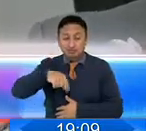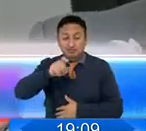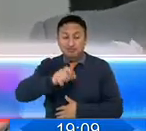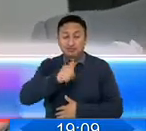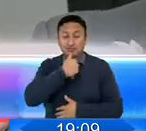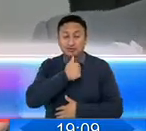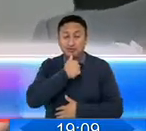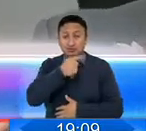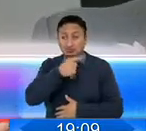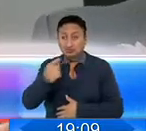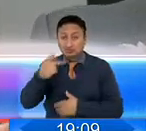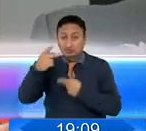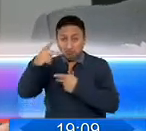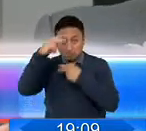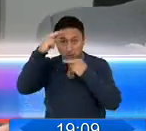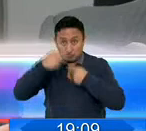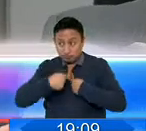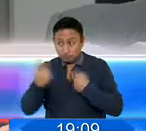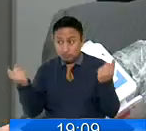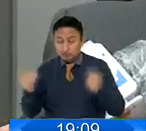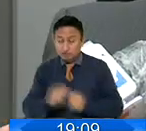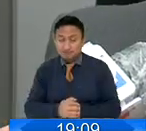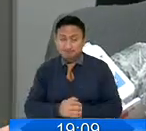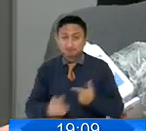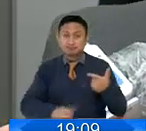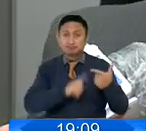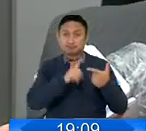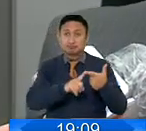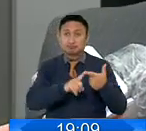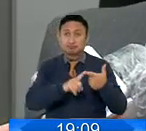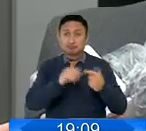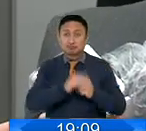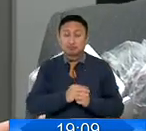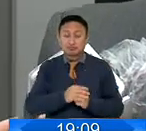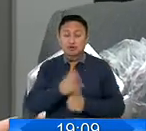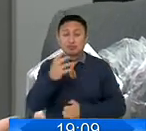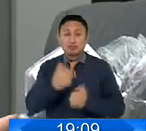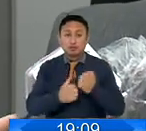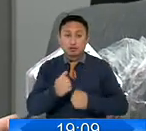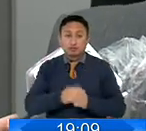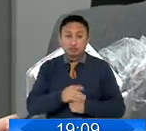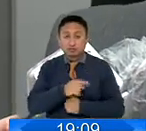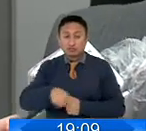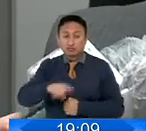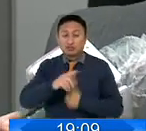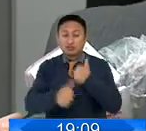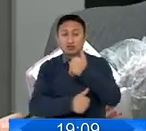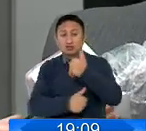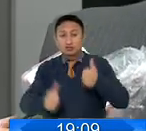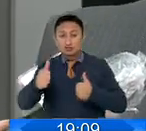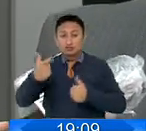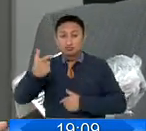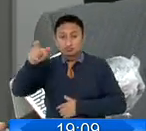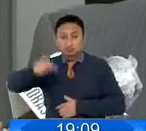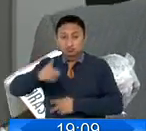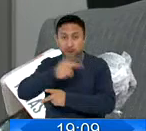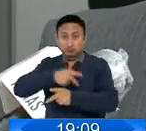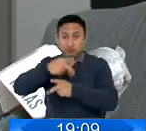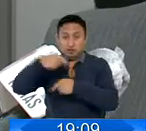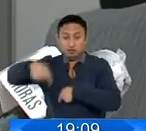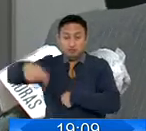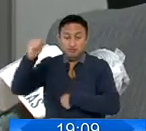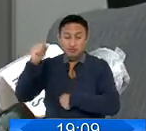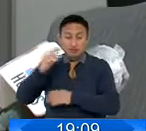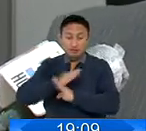medios de comunicación pasando por atentados contra el fuero atentados contra el derecho de defensa